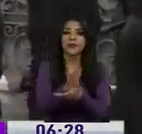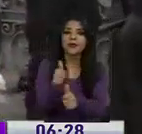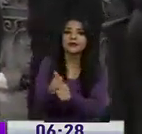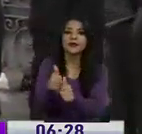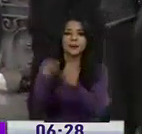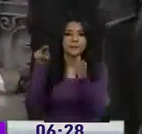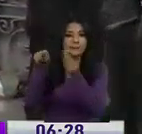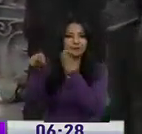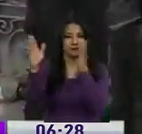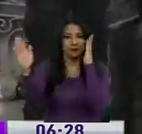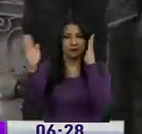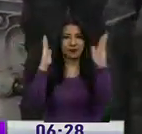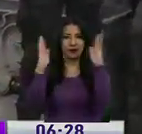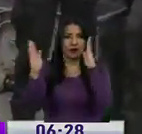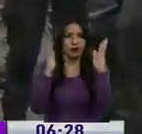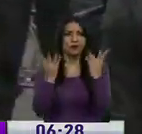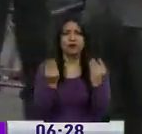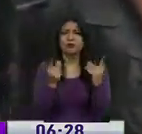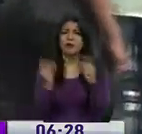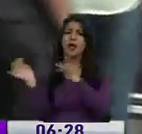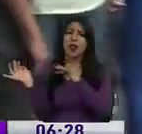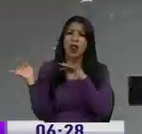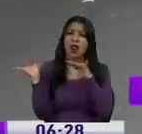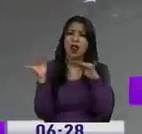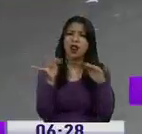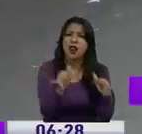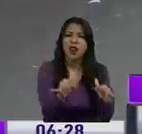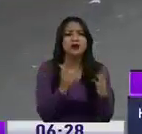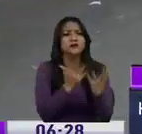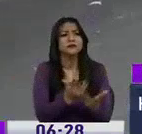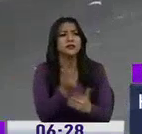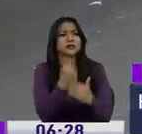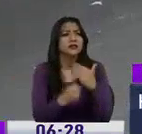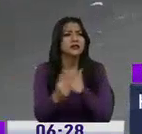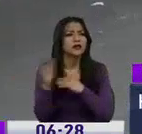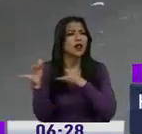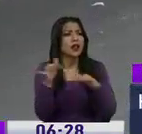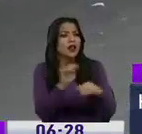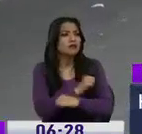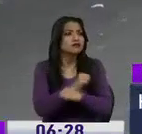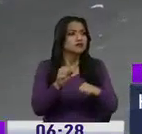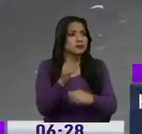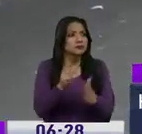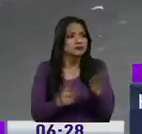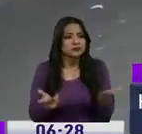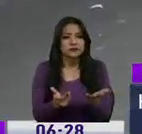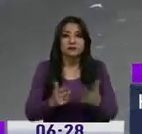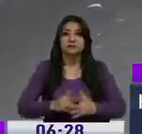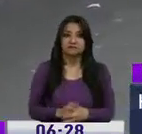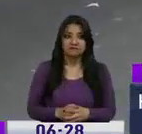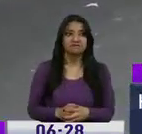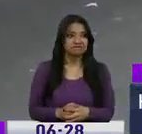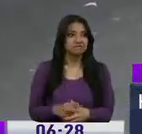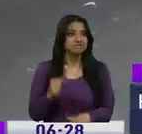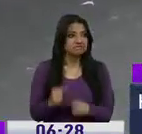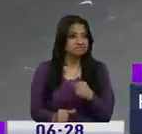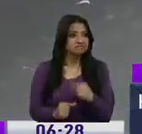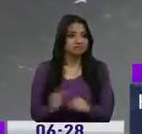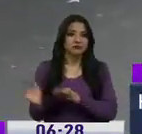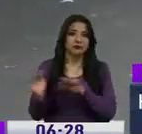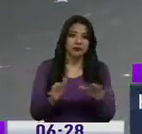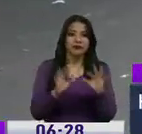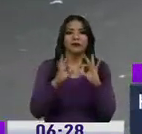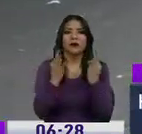de babahoyo decenas de personas se aglomeraron casi incrédulos de lo ocurrido poco a poco iban llegando familiares de la